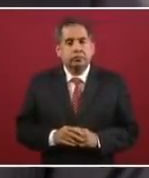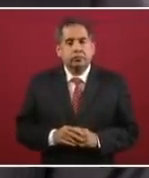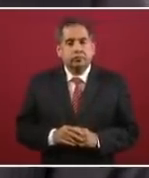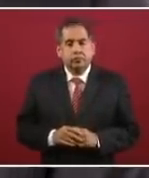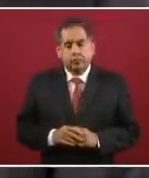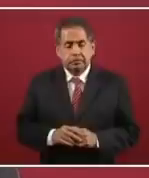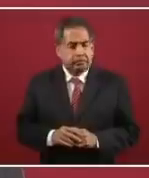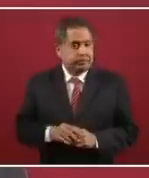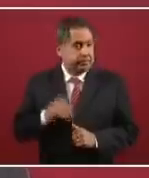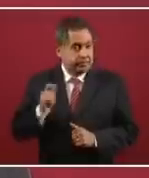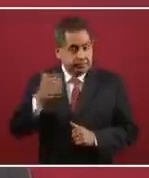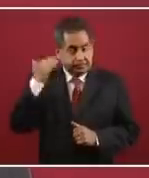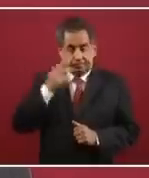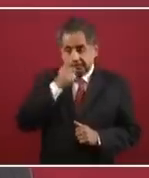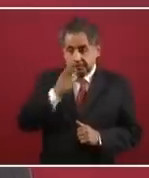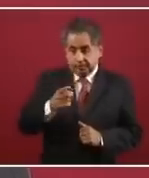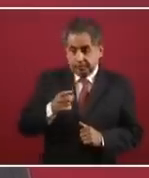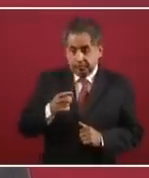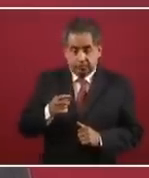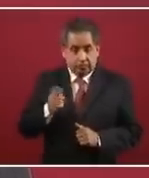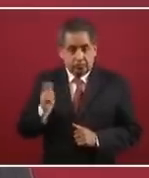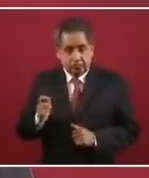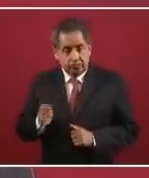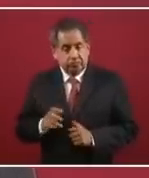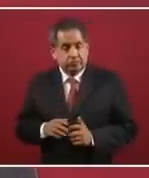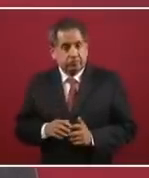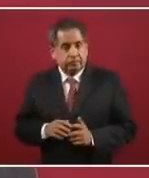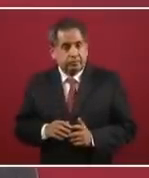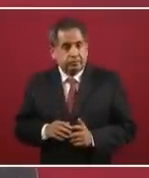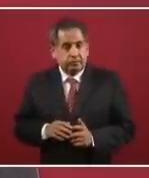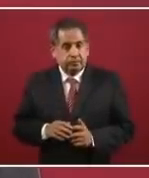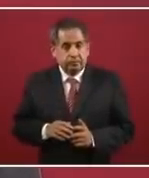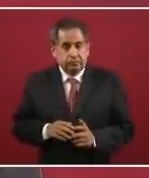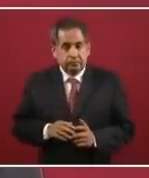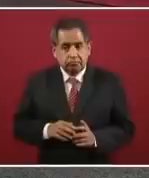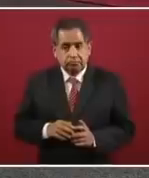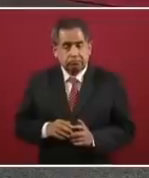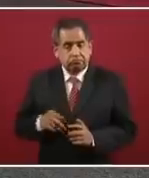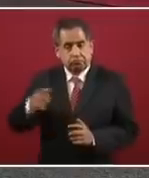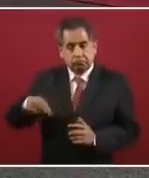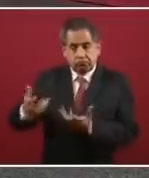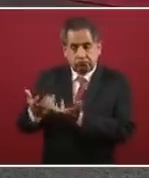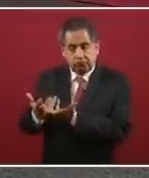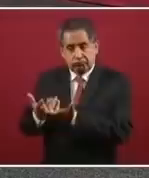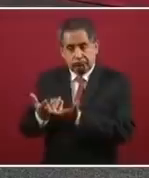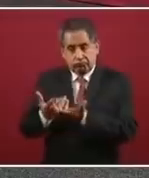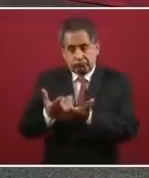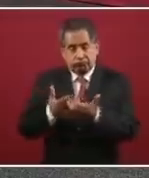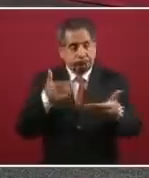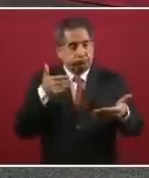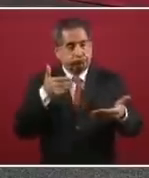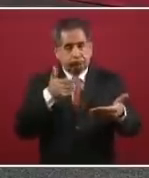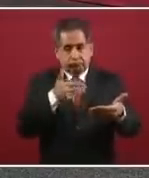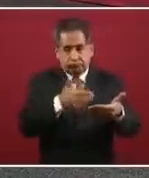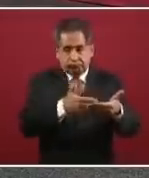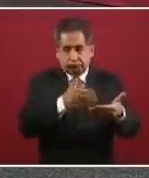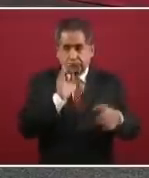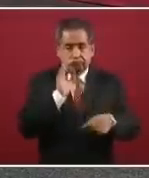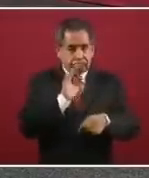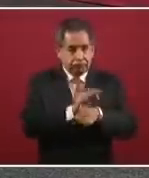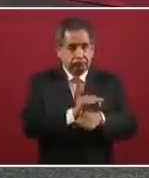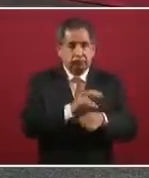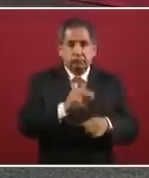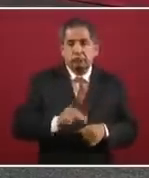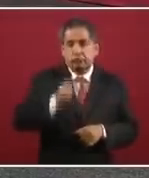entre más avanzan y llegan al norte, en donde hay más predominio